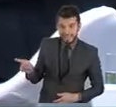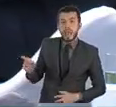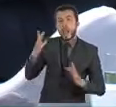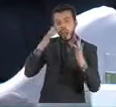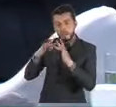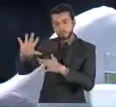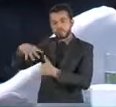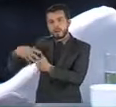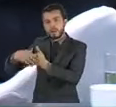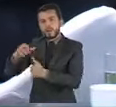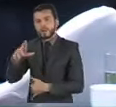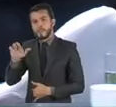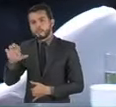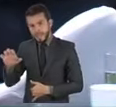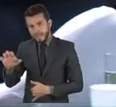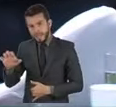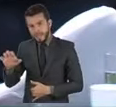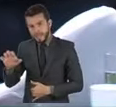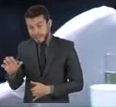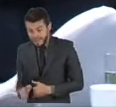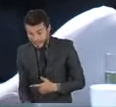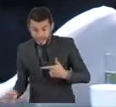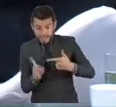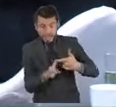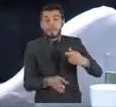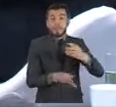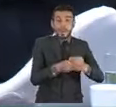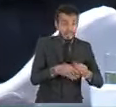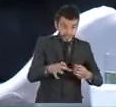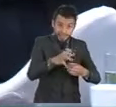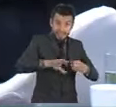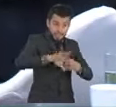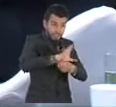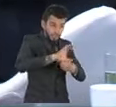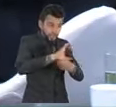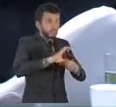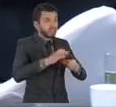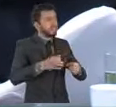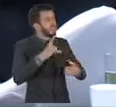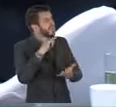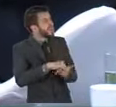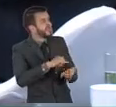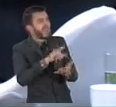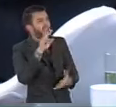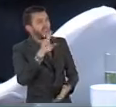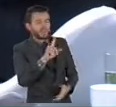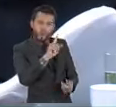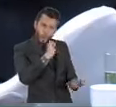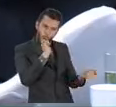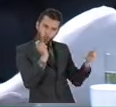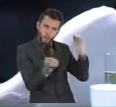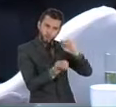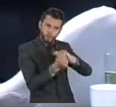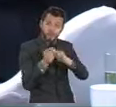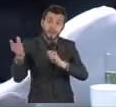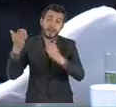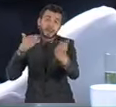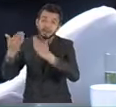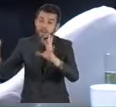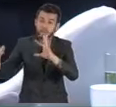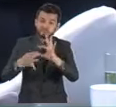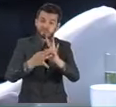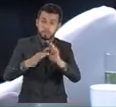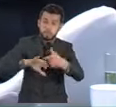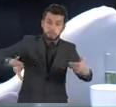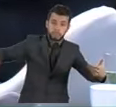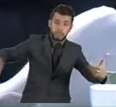alimentaria. Queremos construir ciudades distintas, entonces tenemos que construir una relación distinta con la ruralidad.